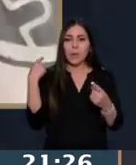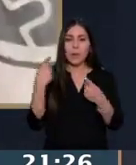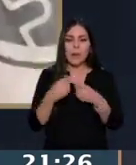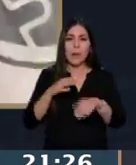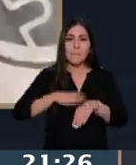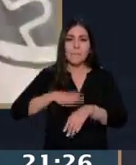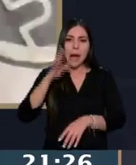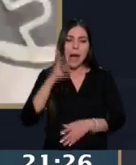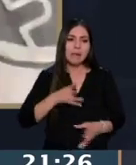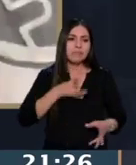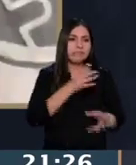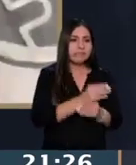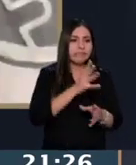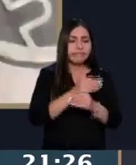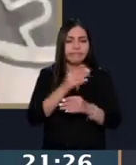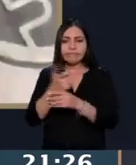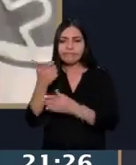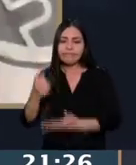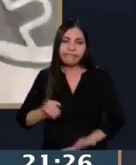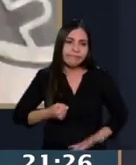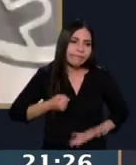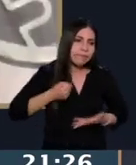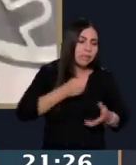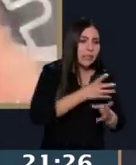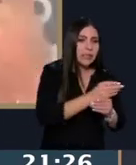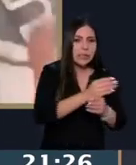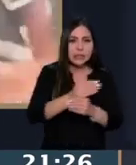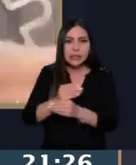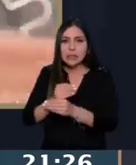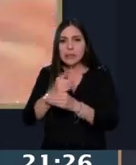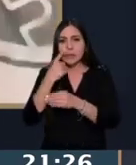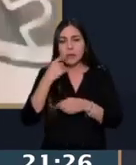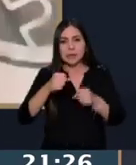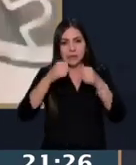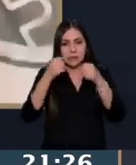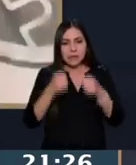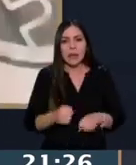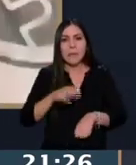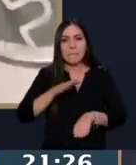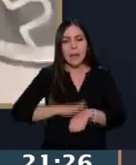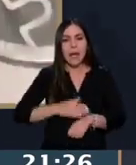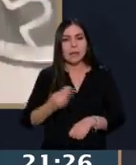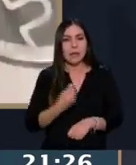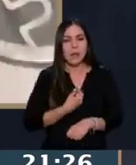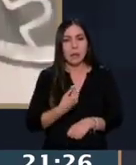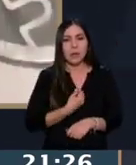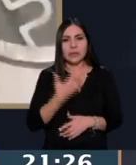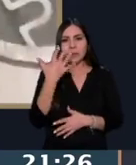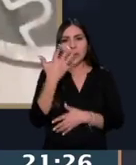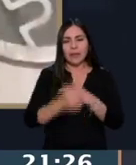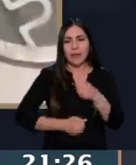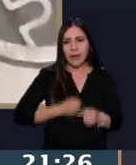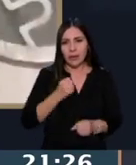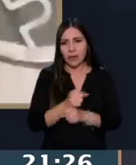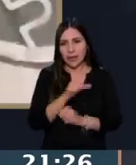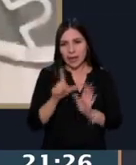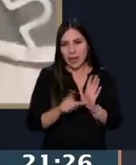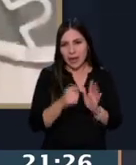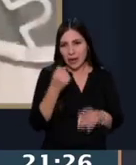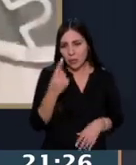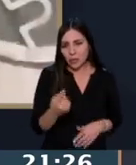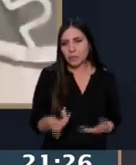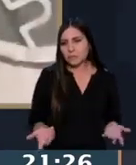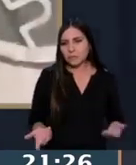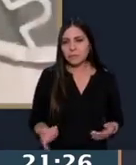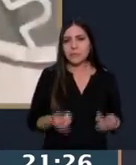adicional de mejora sustantiva para poder garantizar 50 años más de la nueva línea 1, como se hace en muchas otras